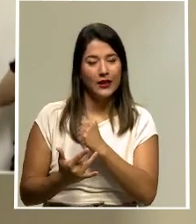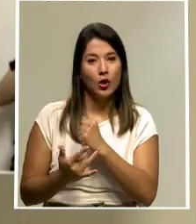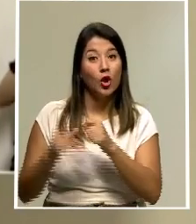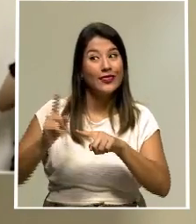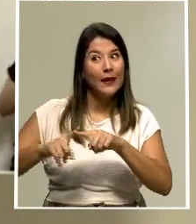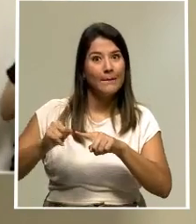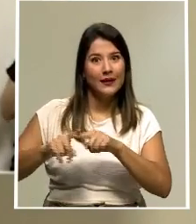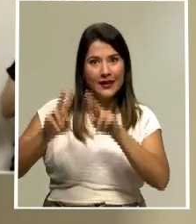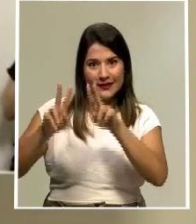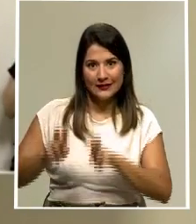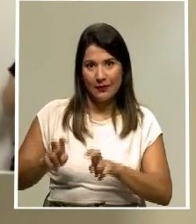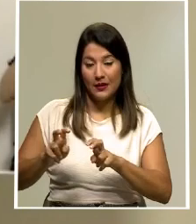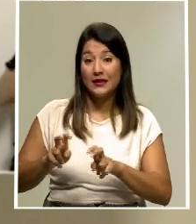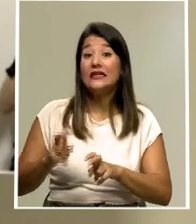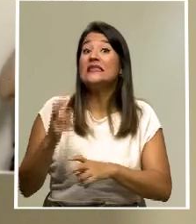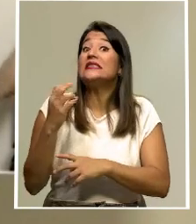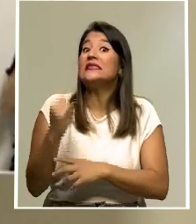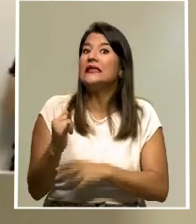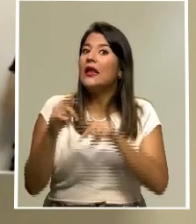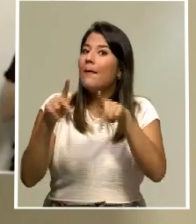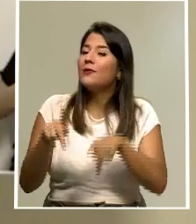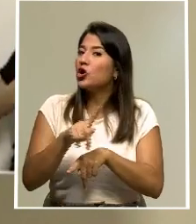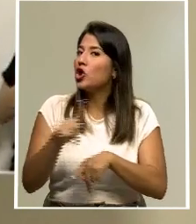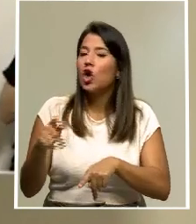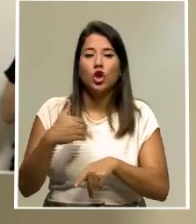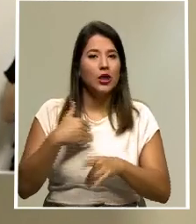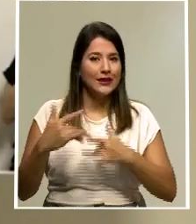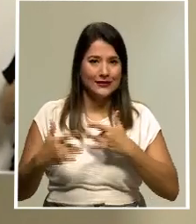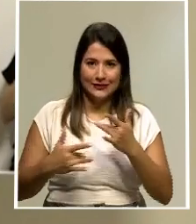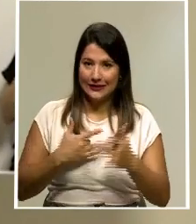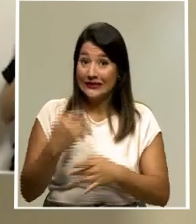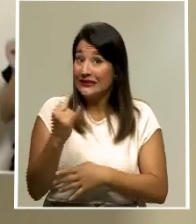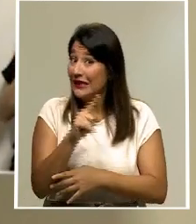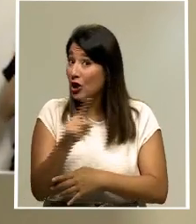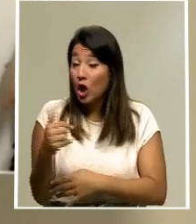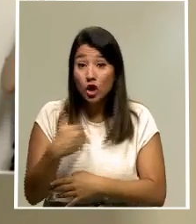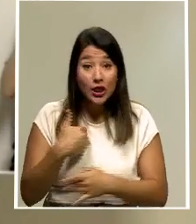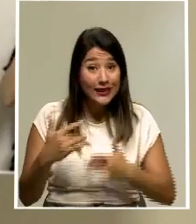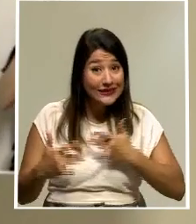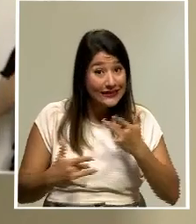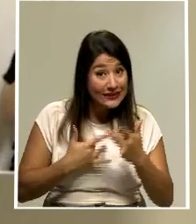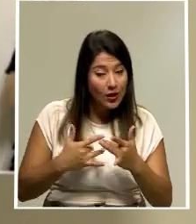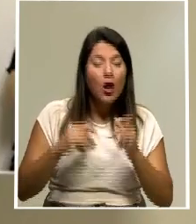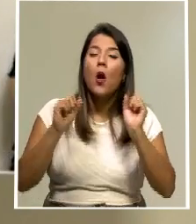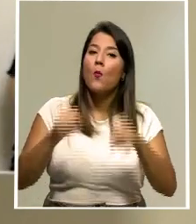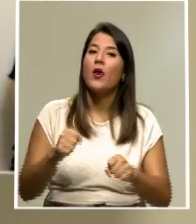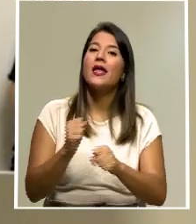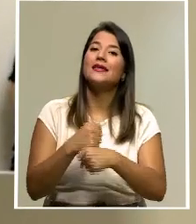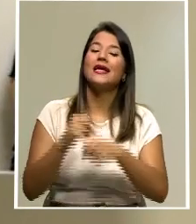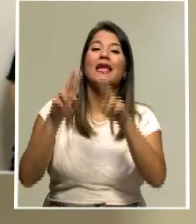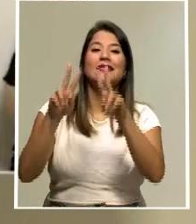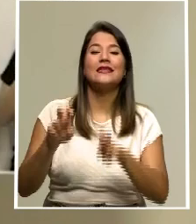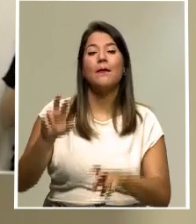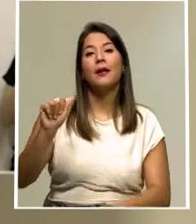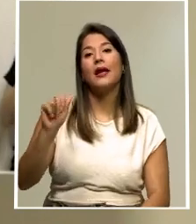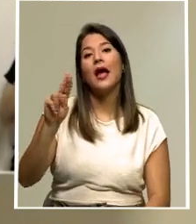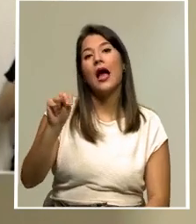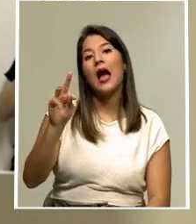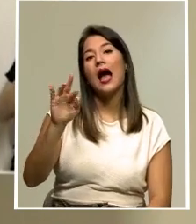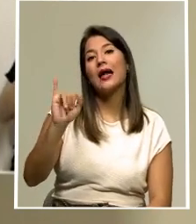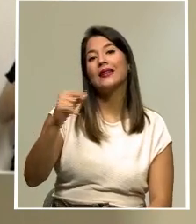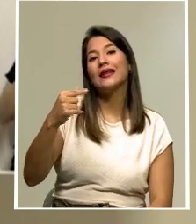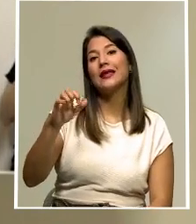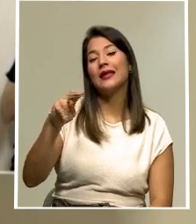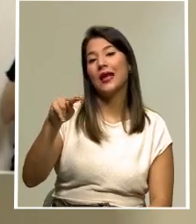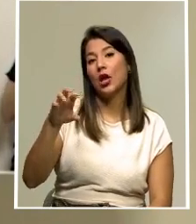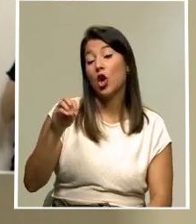Siempre y cuando la persona no tenga síntomas. Si no tiene síntomas, se podrá hacer la prueba de antígeno en los laboratorios privados, ya no como requisito, como antes que se